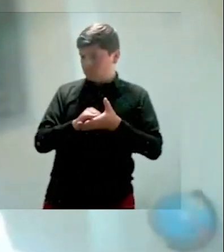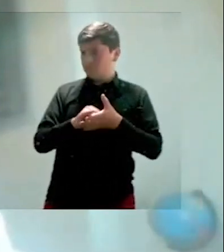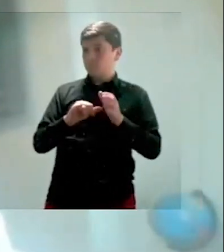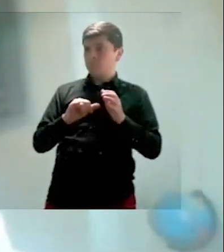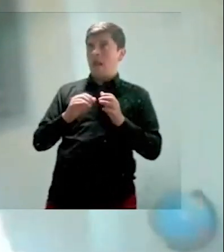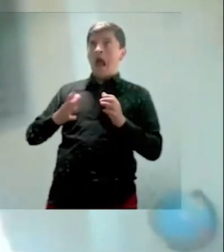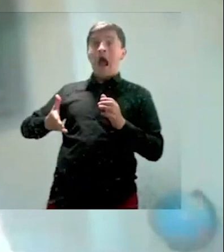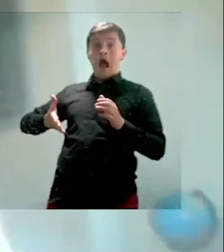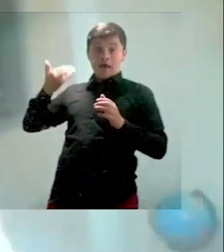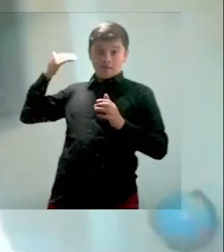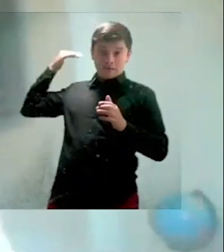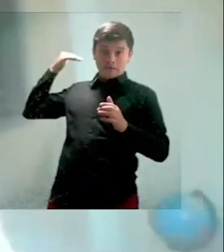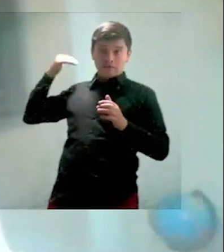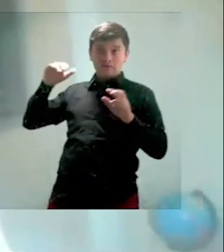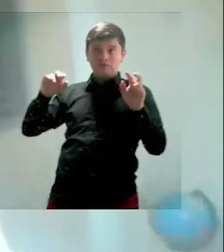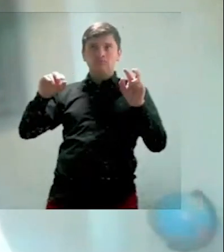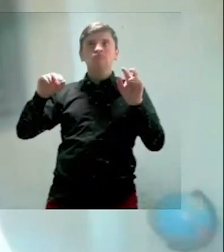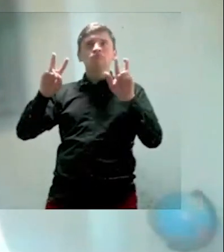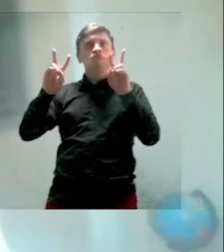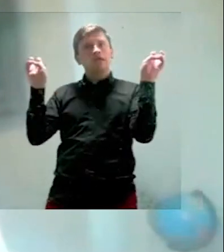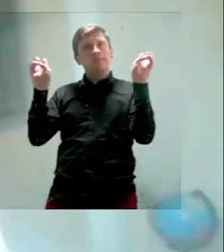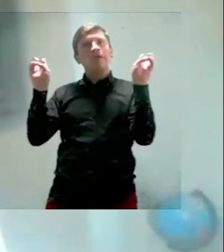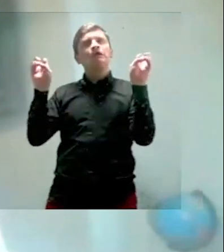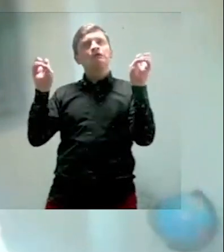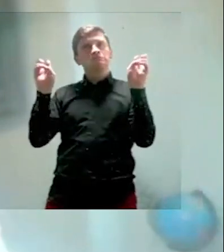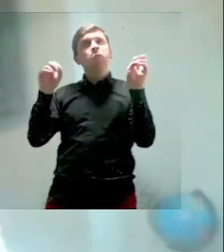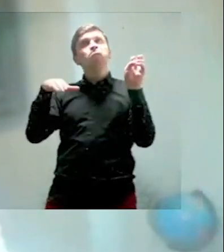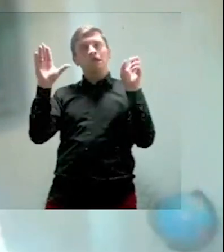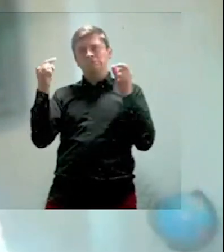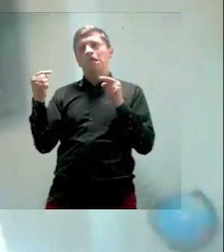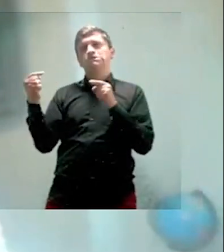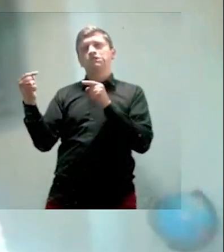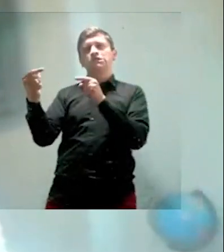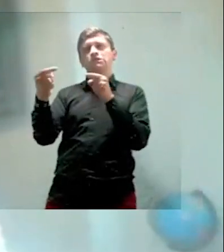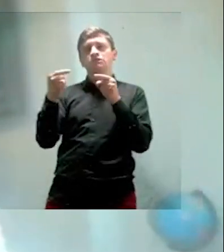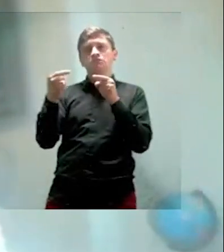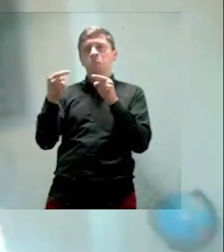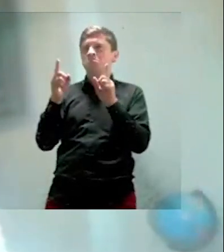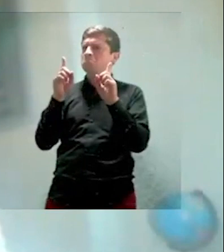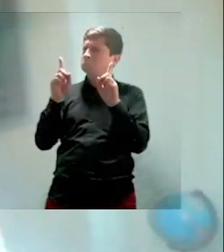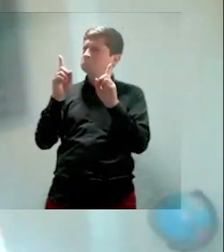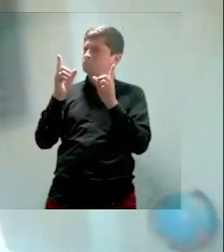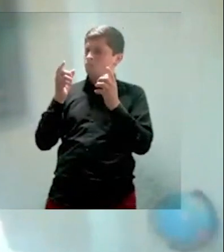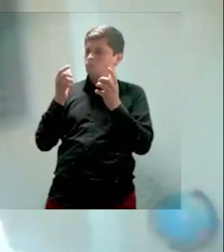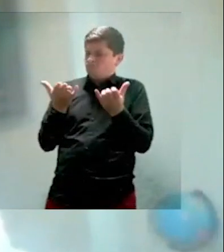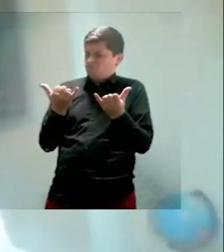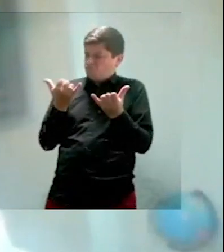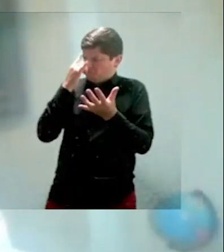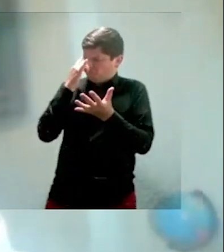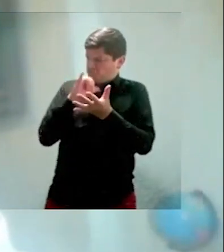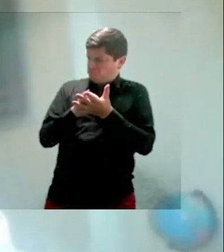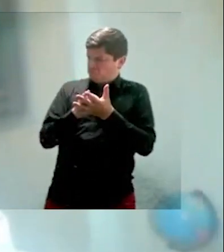aquellas épocas en que se utilizaban las metáforas de la guerra entre cortes y el choque de trenes,